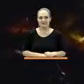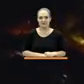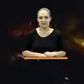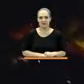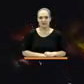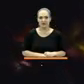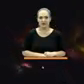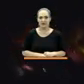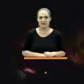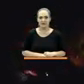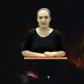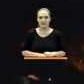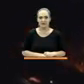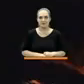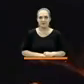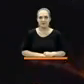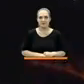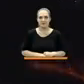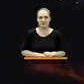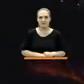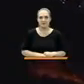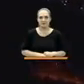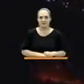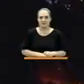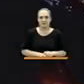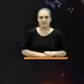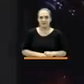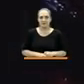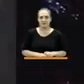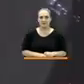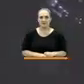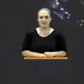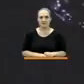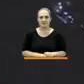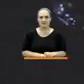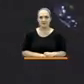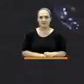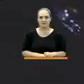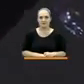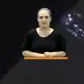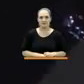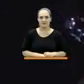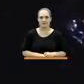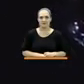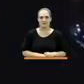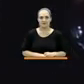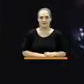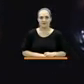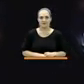Ya regresamos con más información en RTVC Noticias.